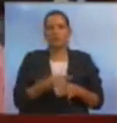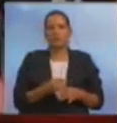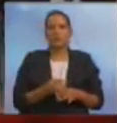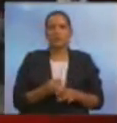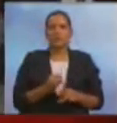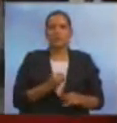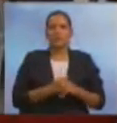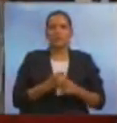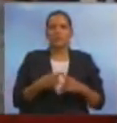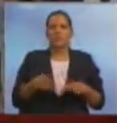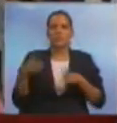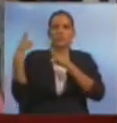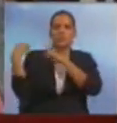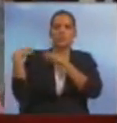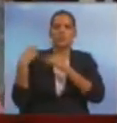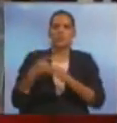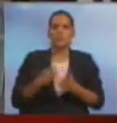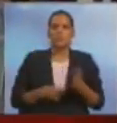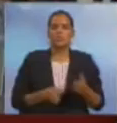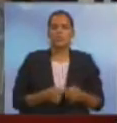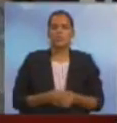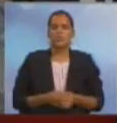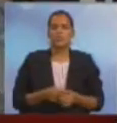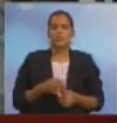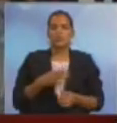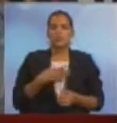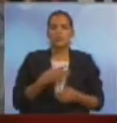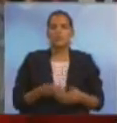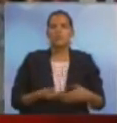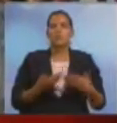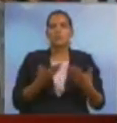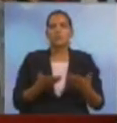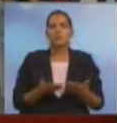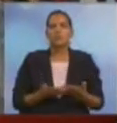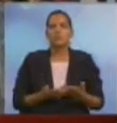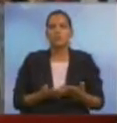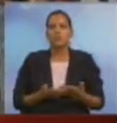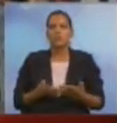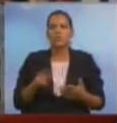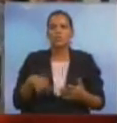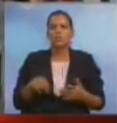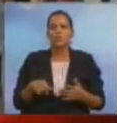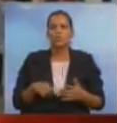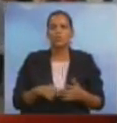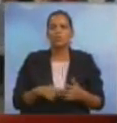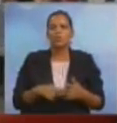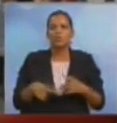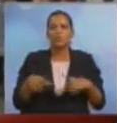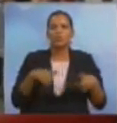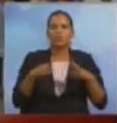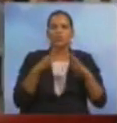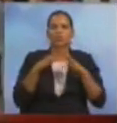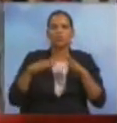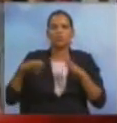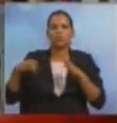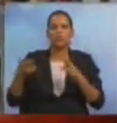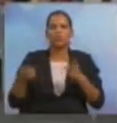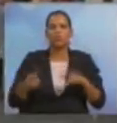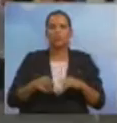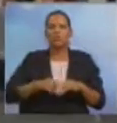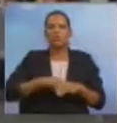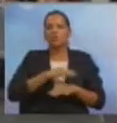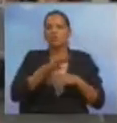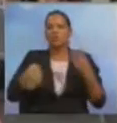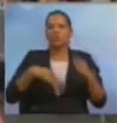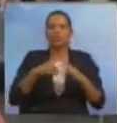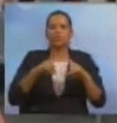con los encargados, a fin de que no solamente se pernocten aquí en el recinto ferial, sino que